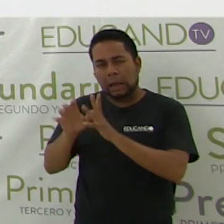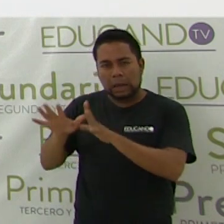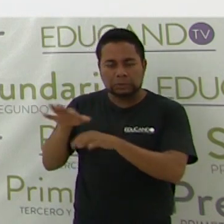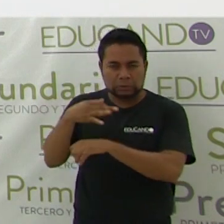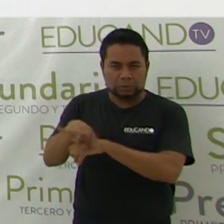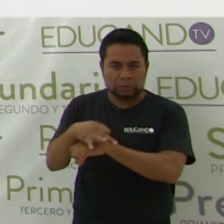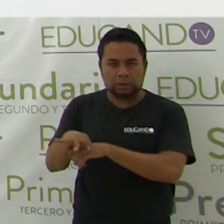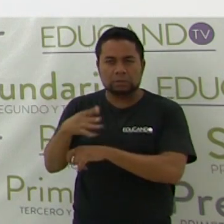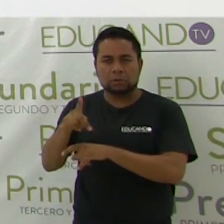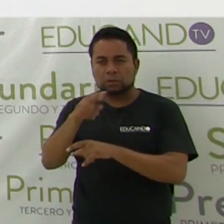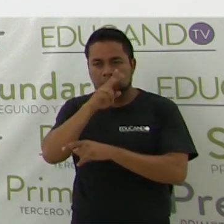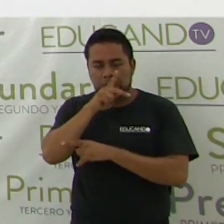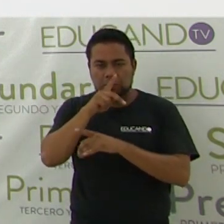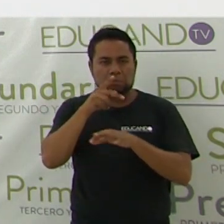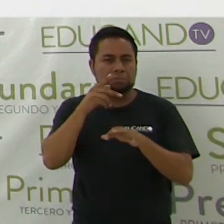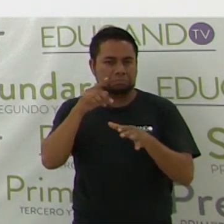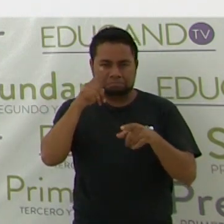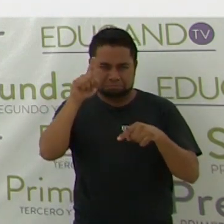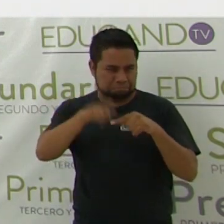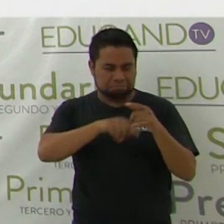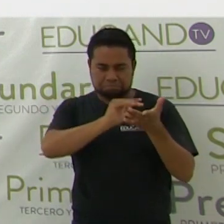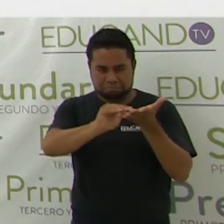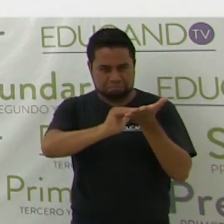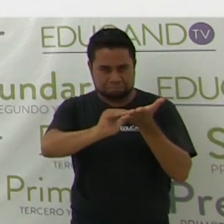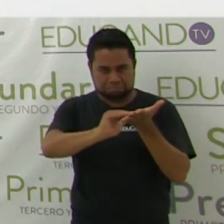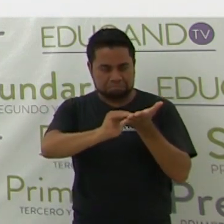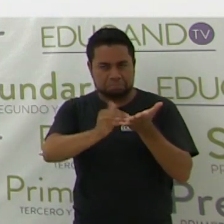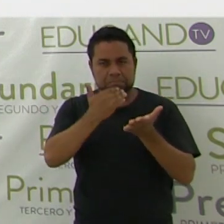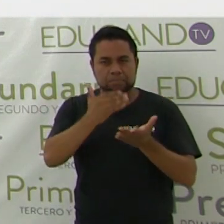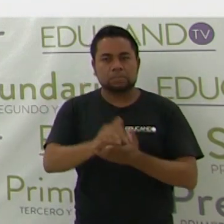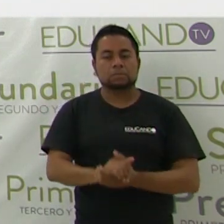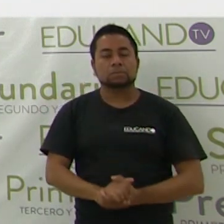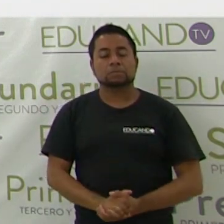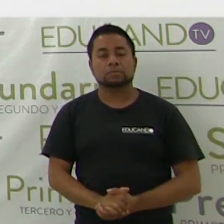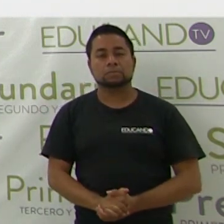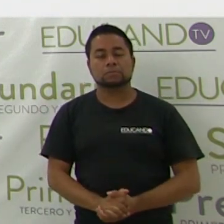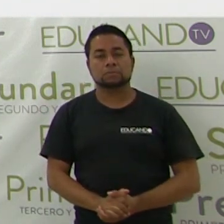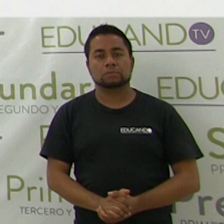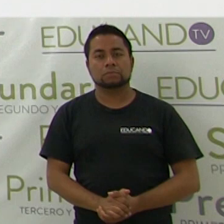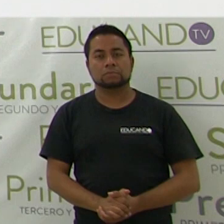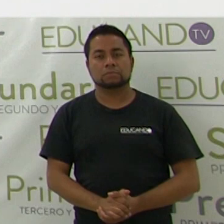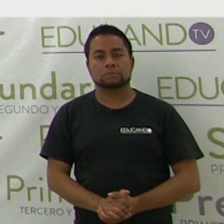ahorita se va a quitar. Muy bien. Entonces, como yo les